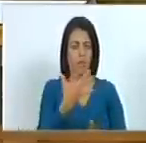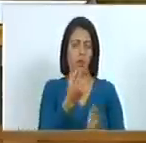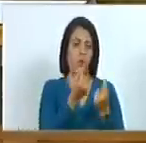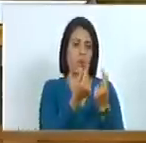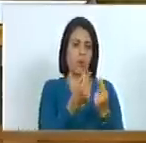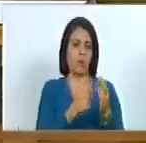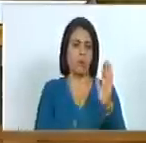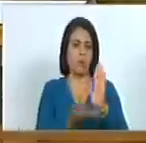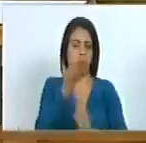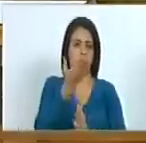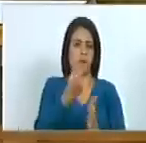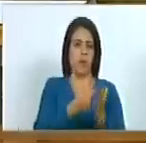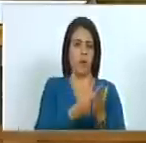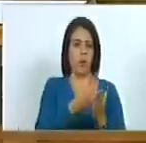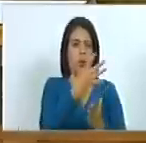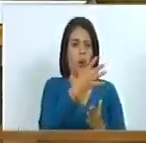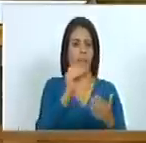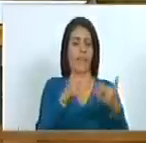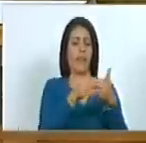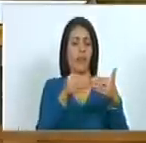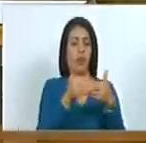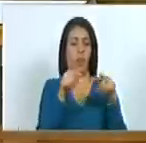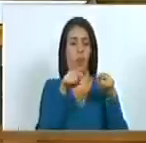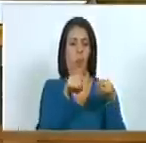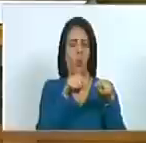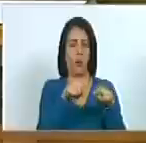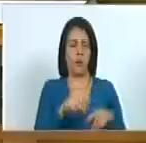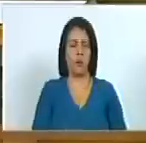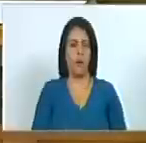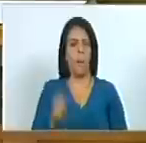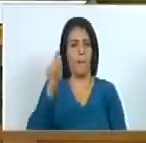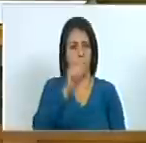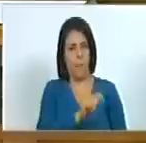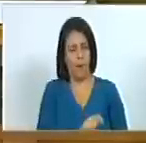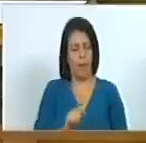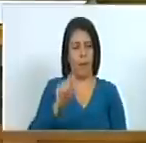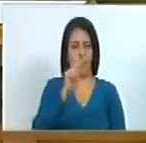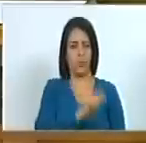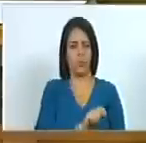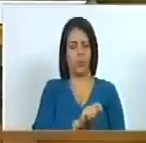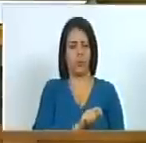bolívares, van a tener que pagar 40, pero dólares, mensuales.